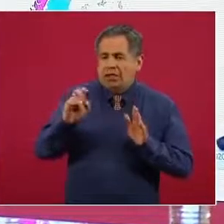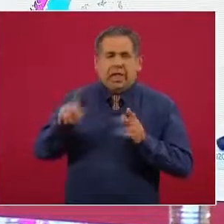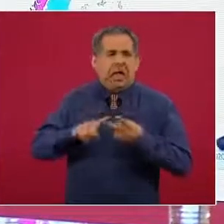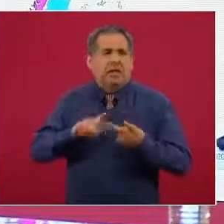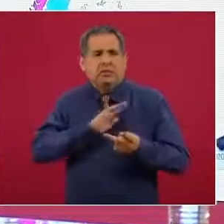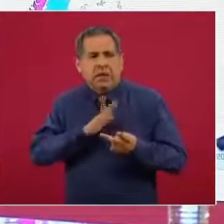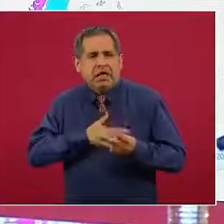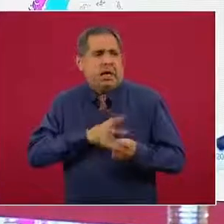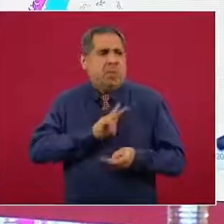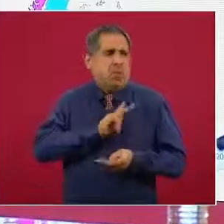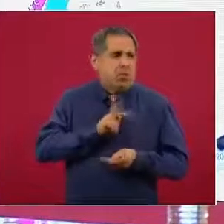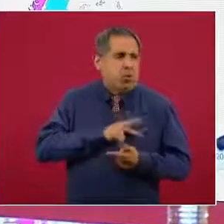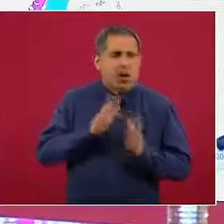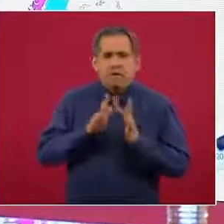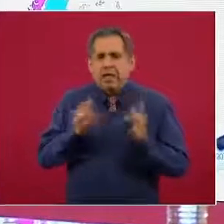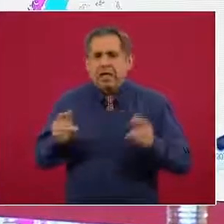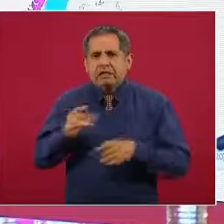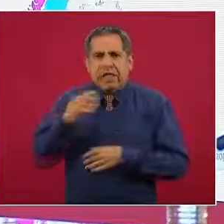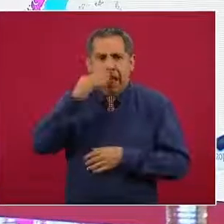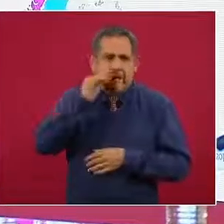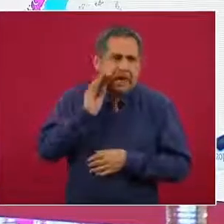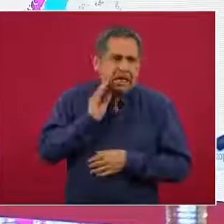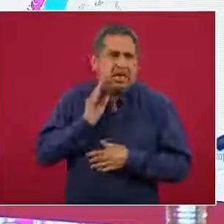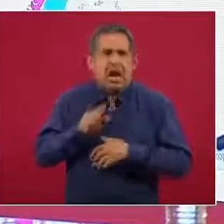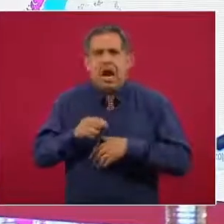España, Portugal, Francia, Bélgica,